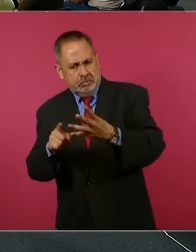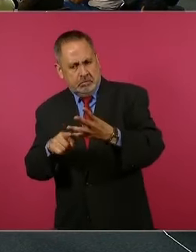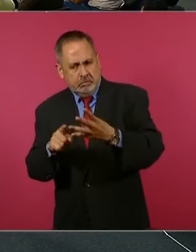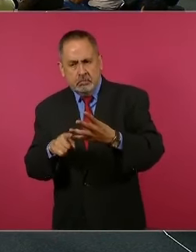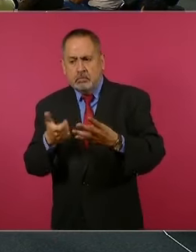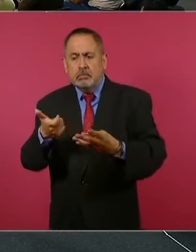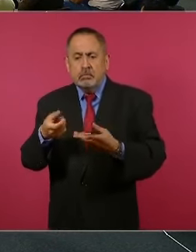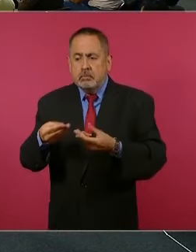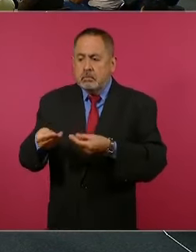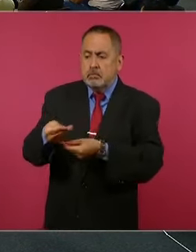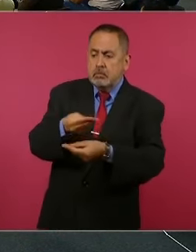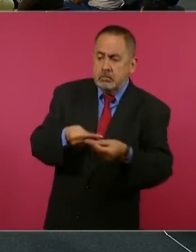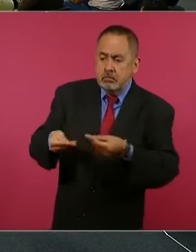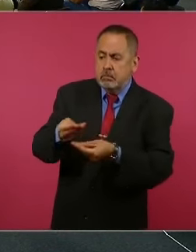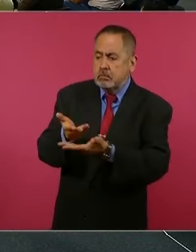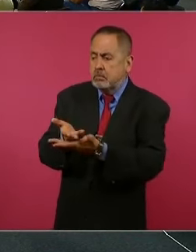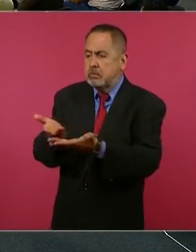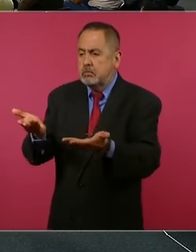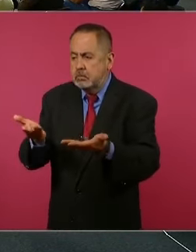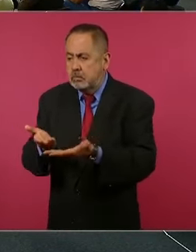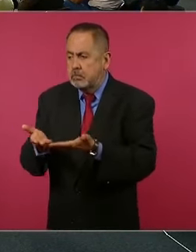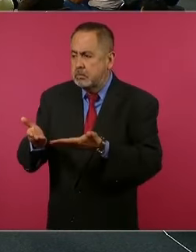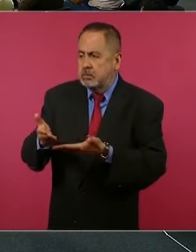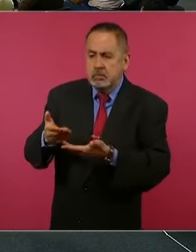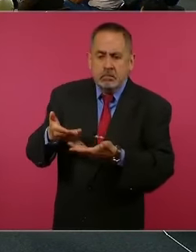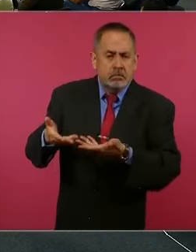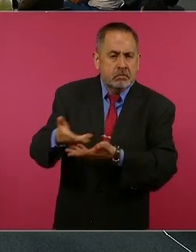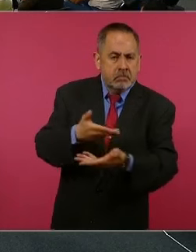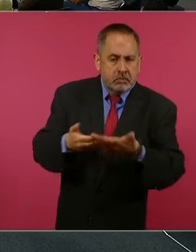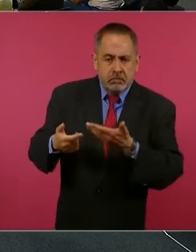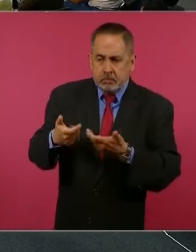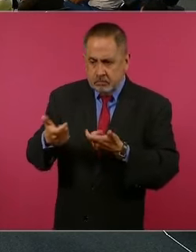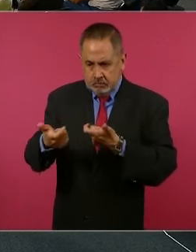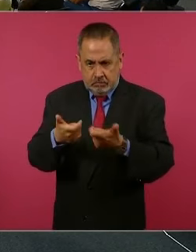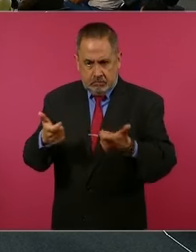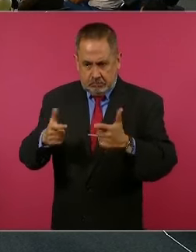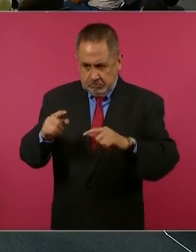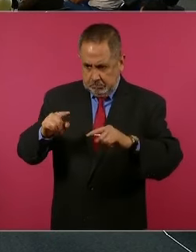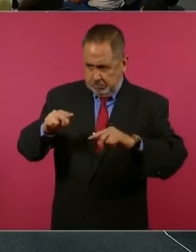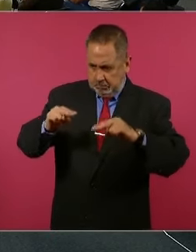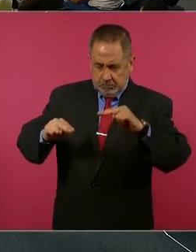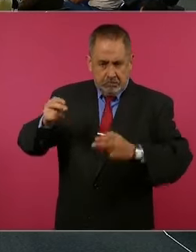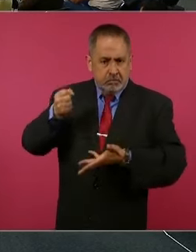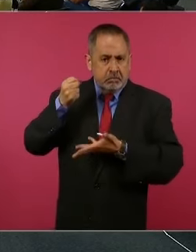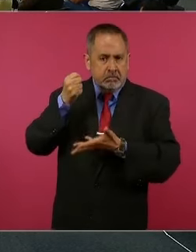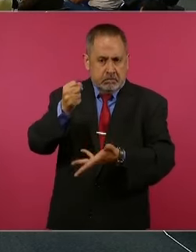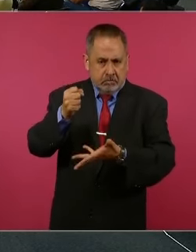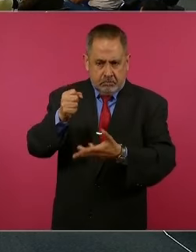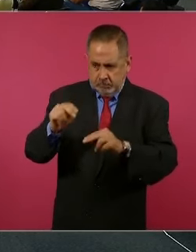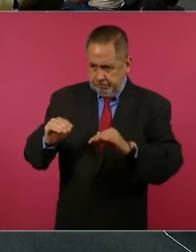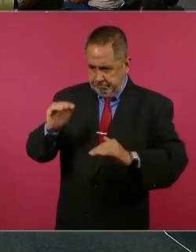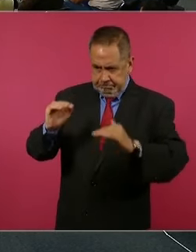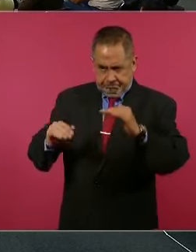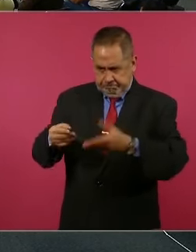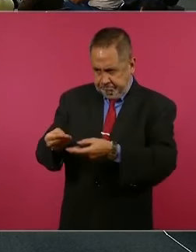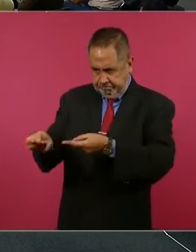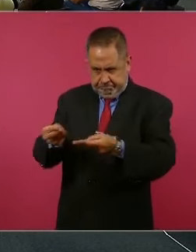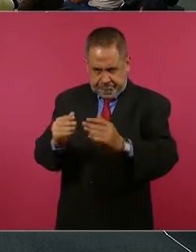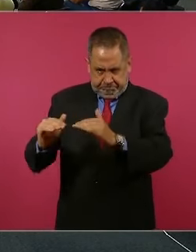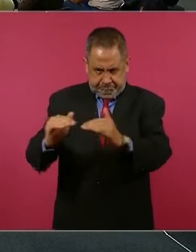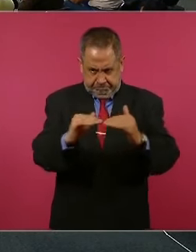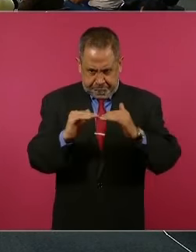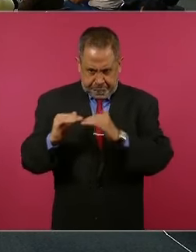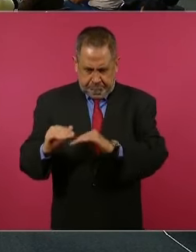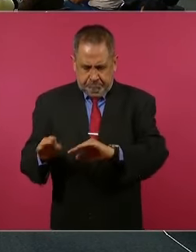distribución del ingreso Y mejor distribución del presupuesto Y eso se ha